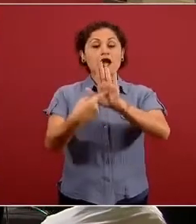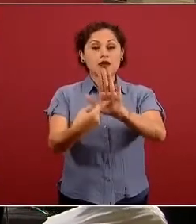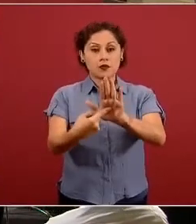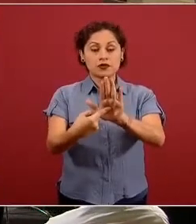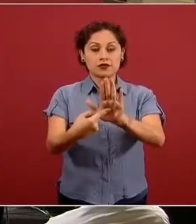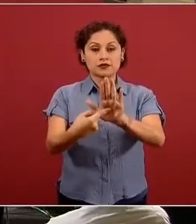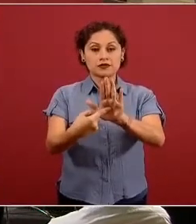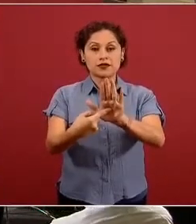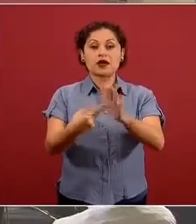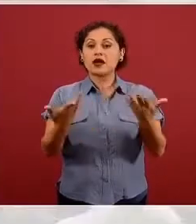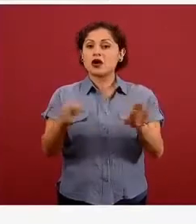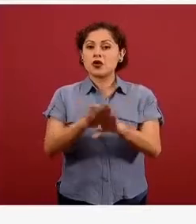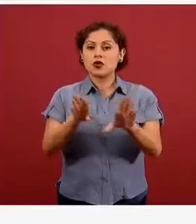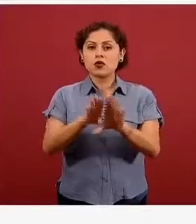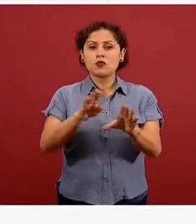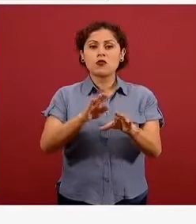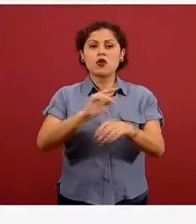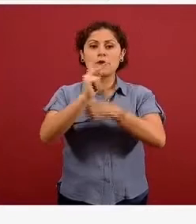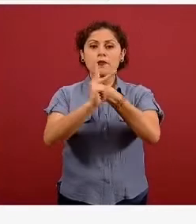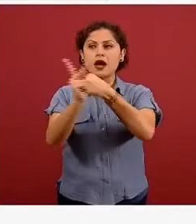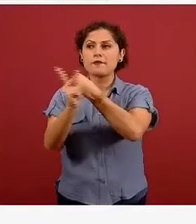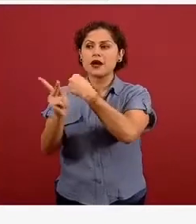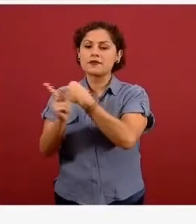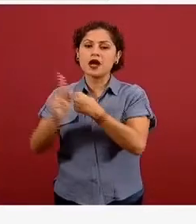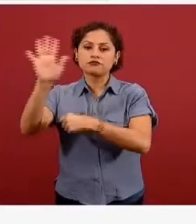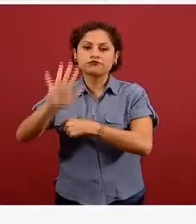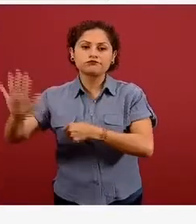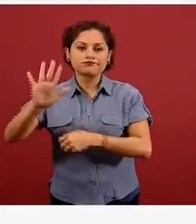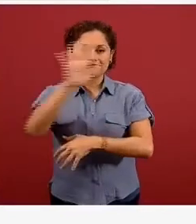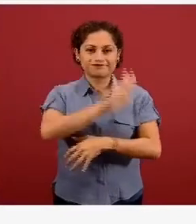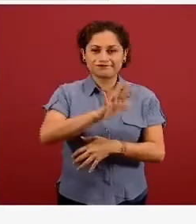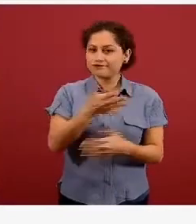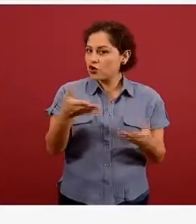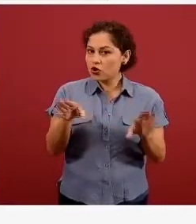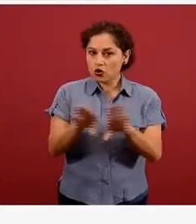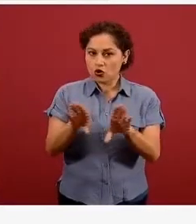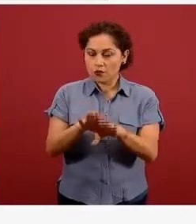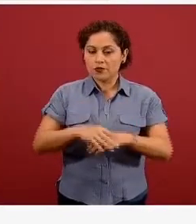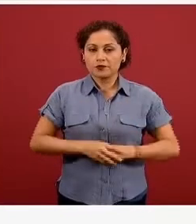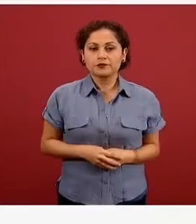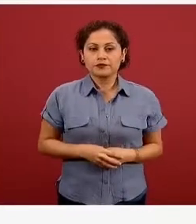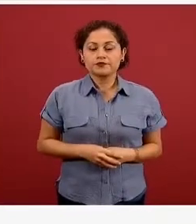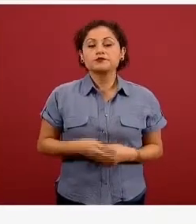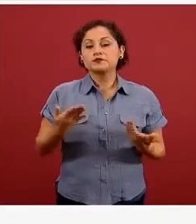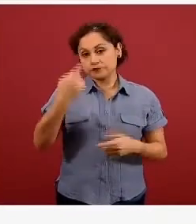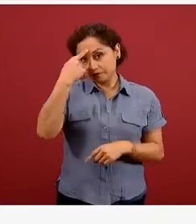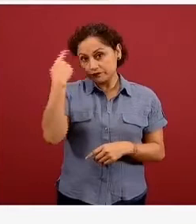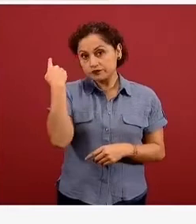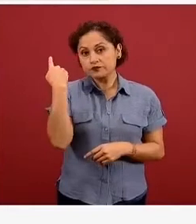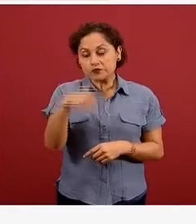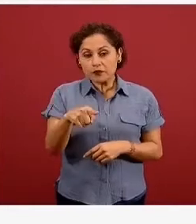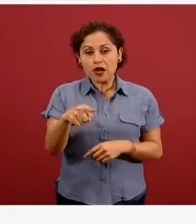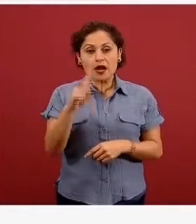la distribución por regiones del mundo o continentes, gruesamente en términos de la contribución